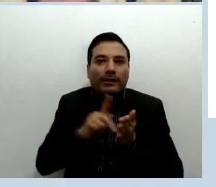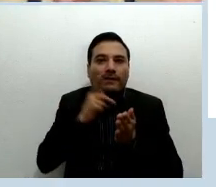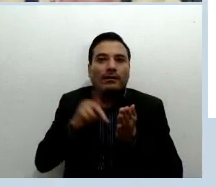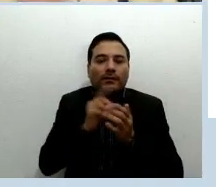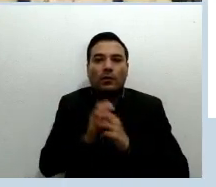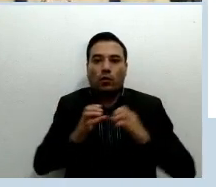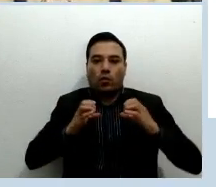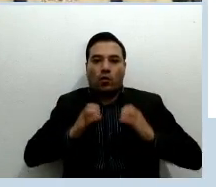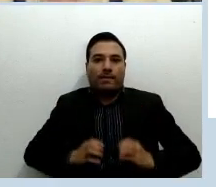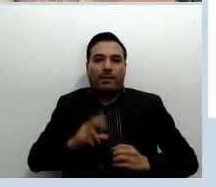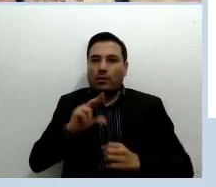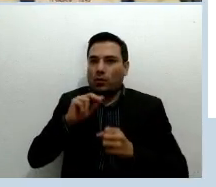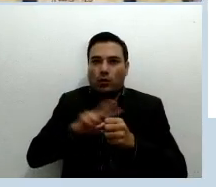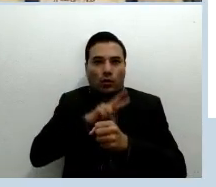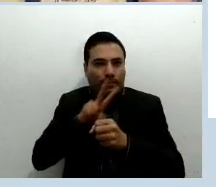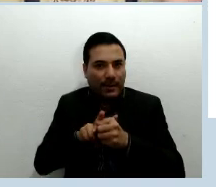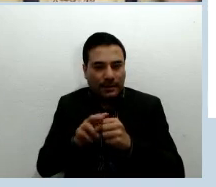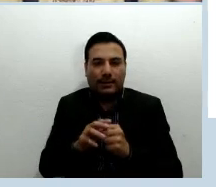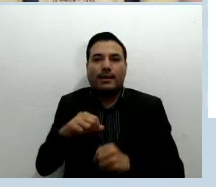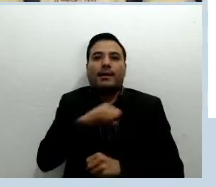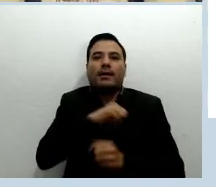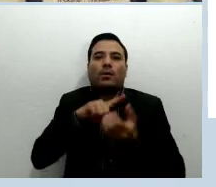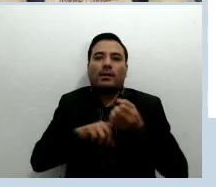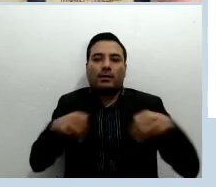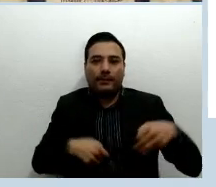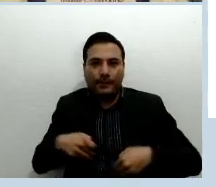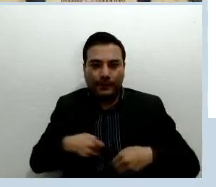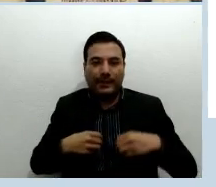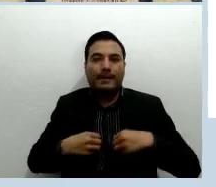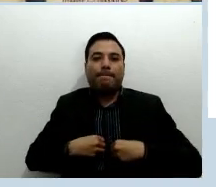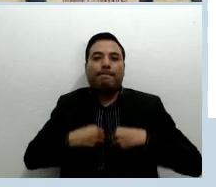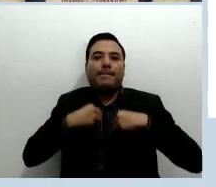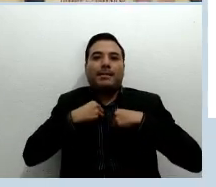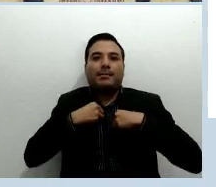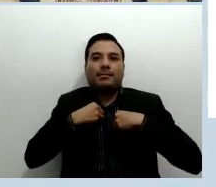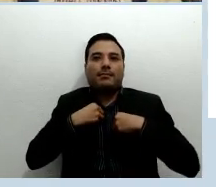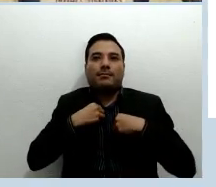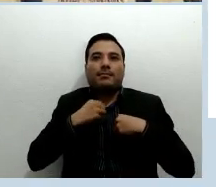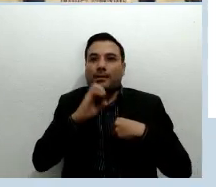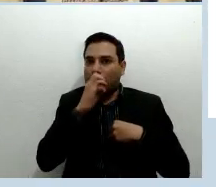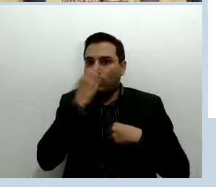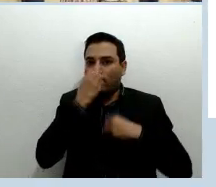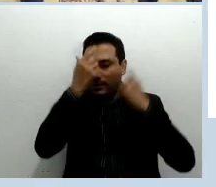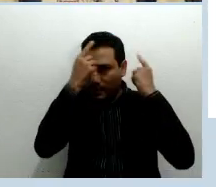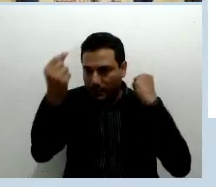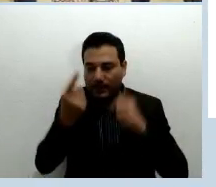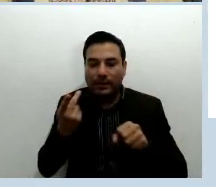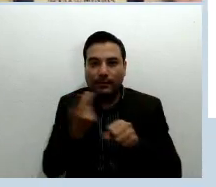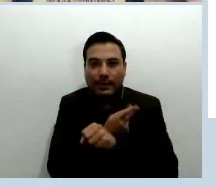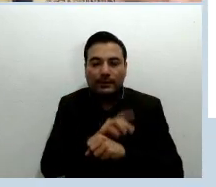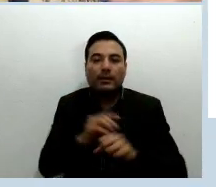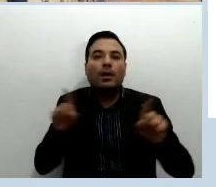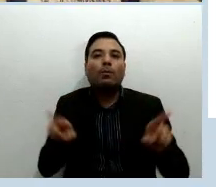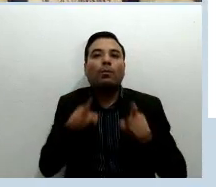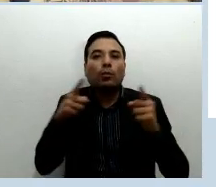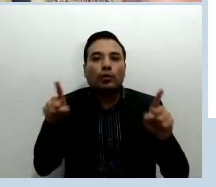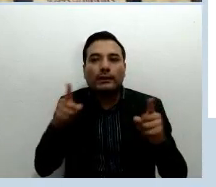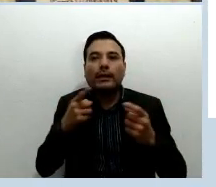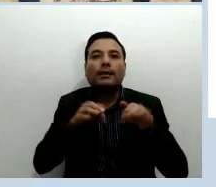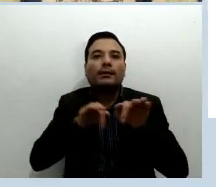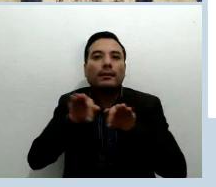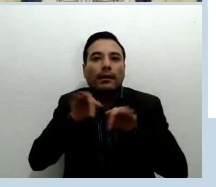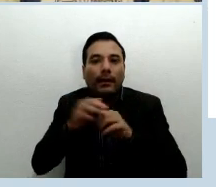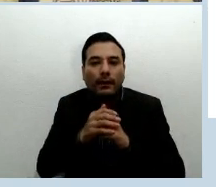egos en las artes enseñanza la vida post escuela música lo laboral heavy metal